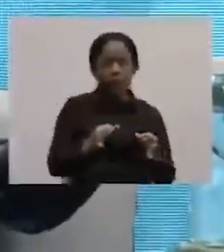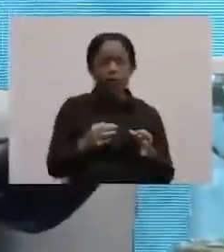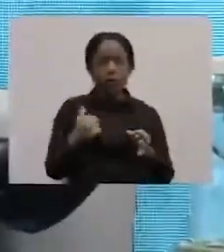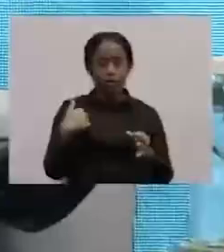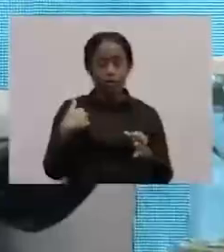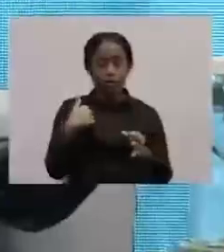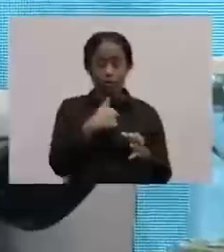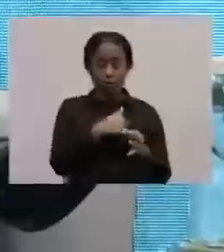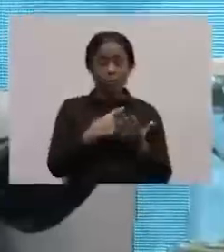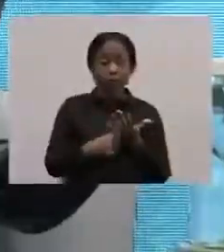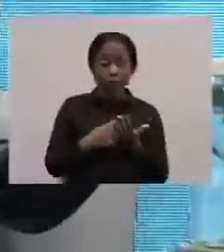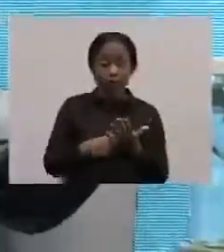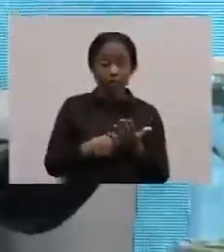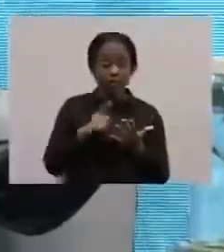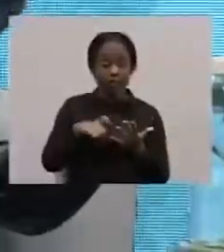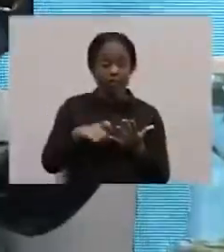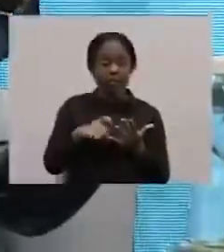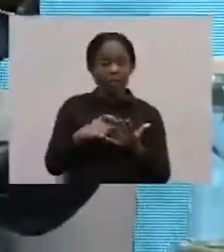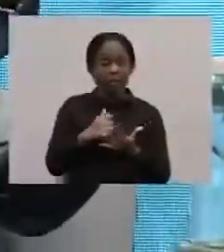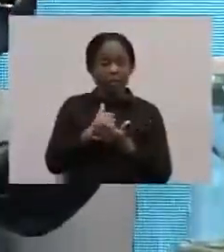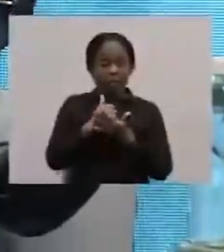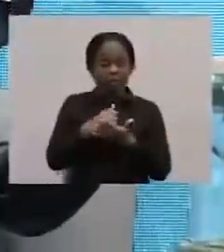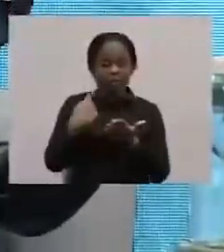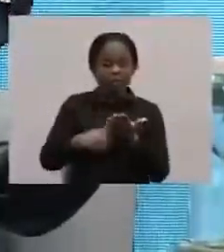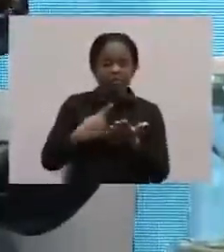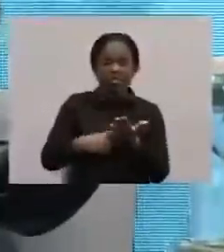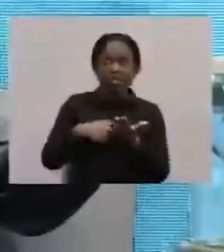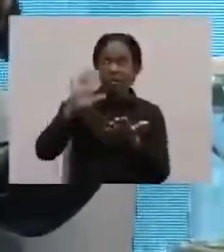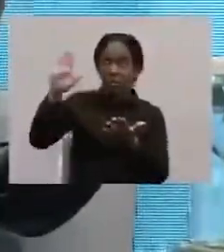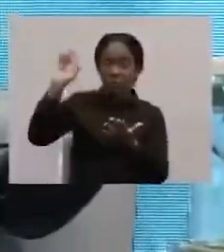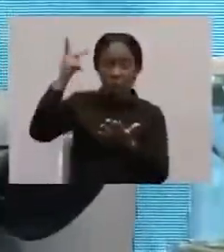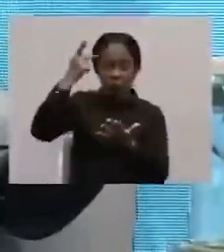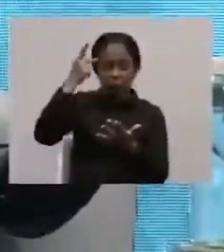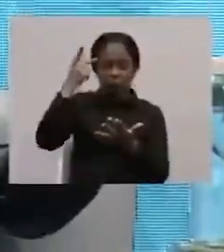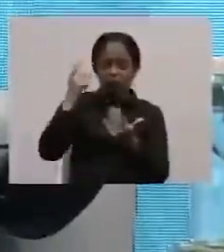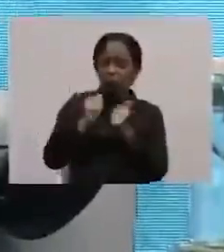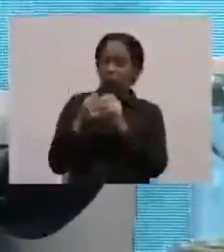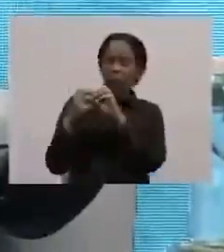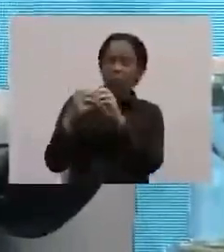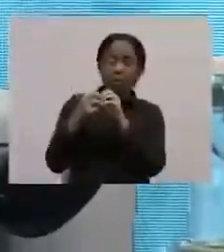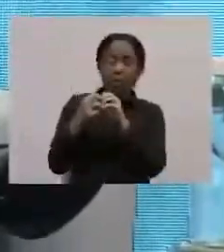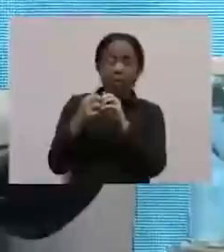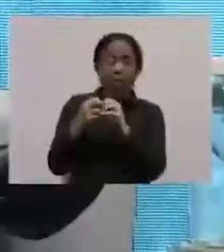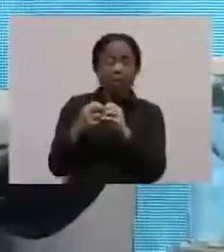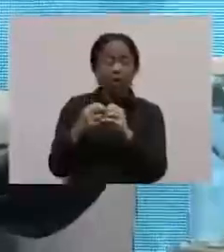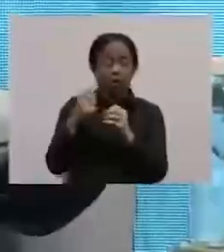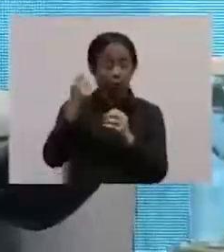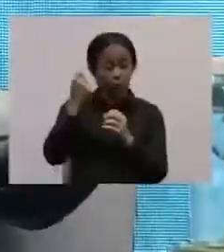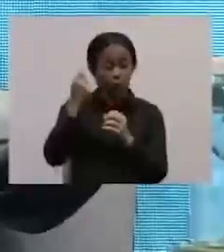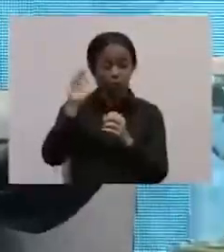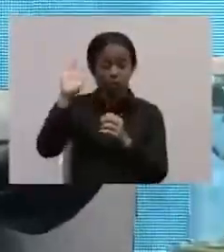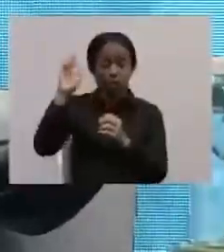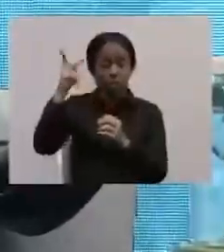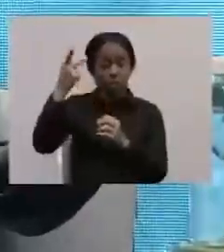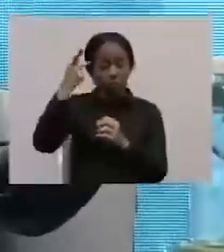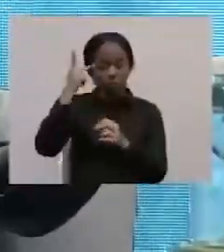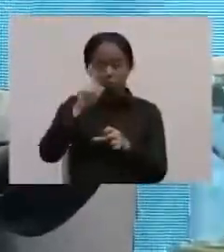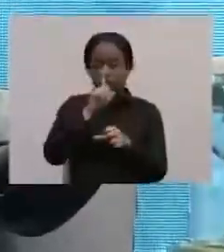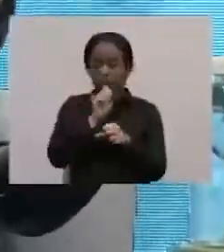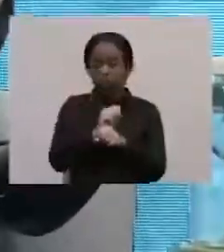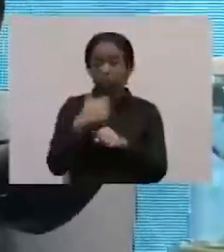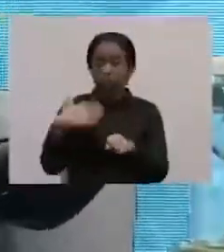nosotros tenemos que defenderla de los políticos. O sea, los políticos, que son los mayores beneficiarios de ese derecho en su